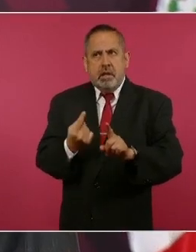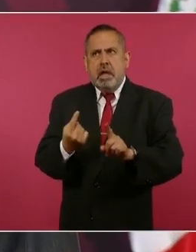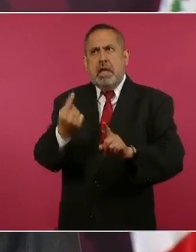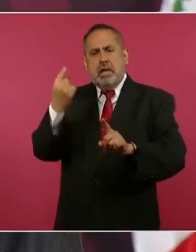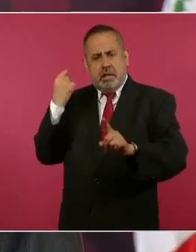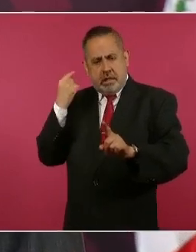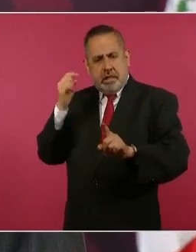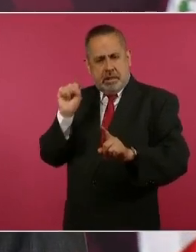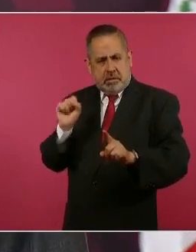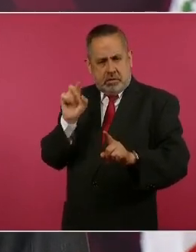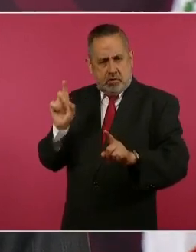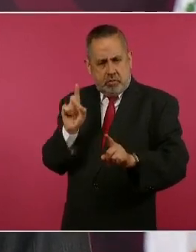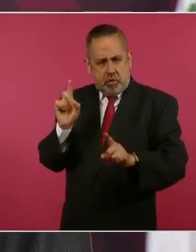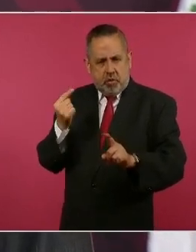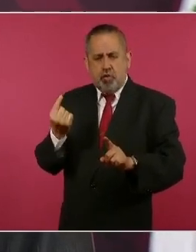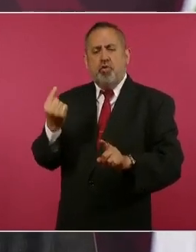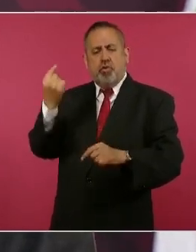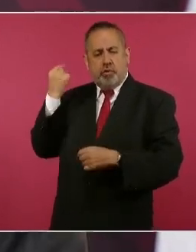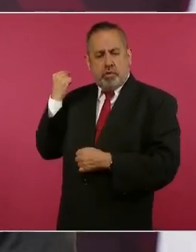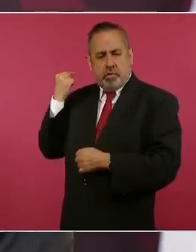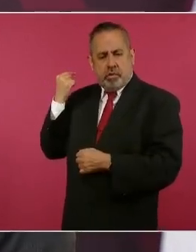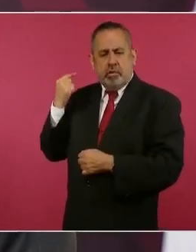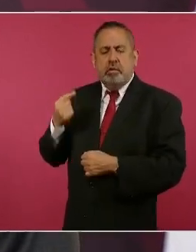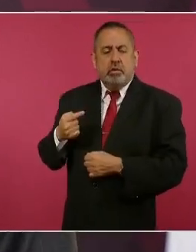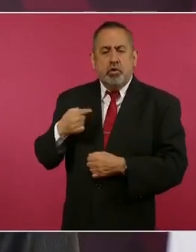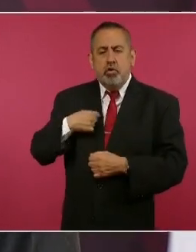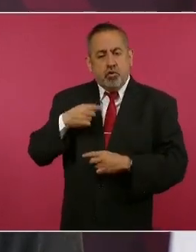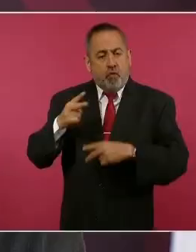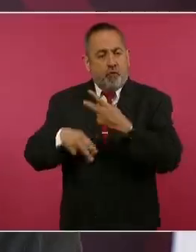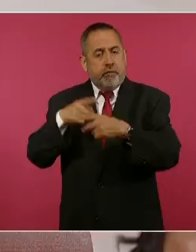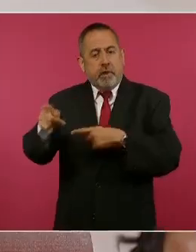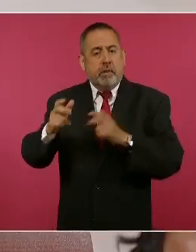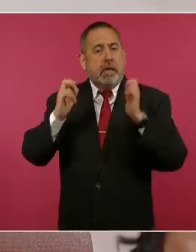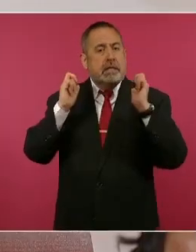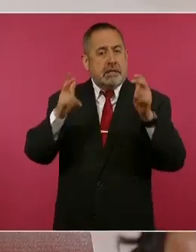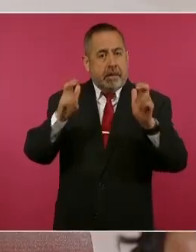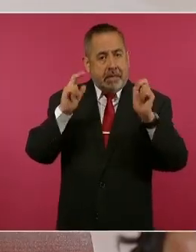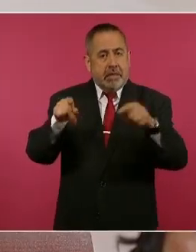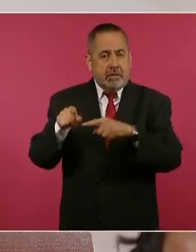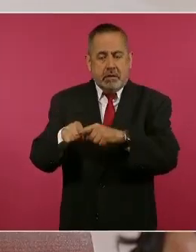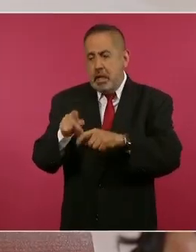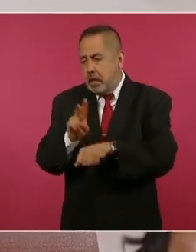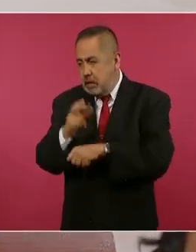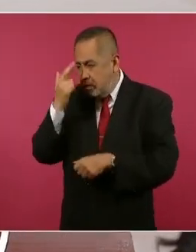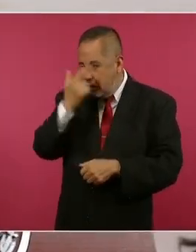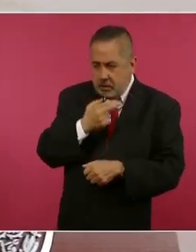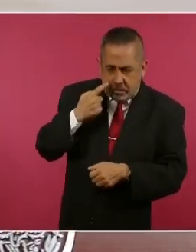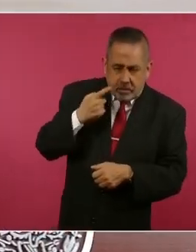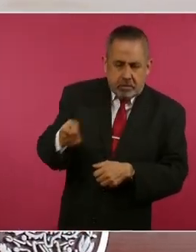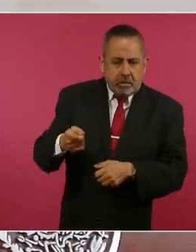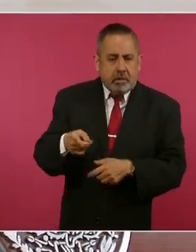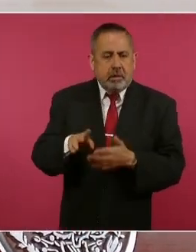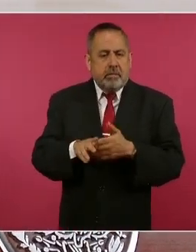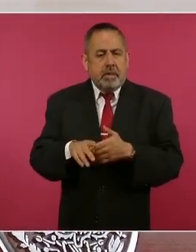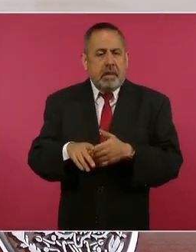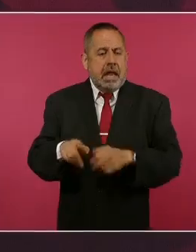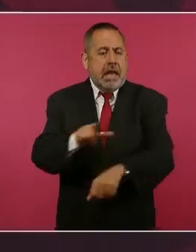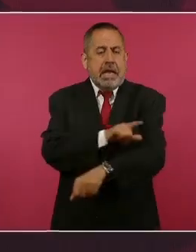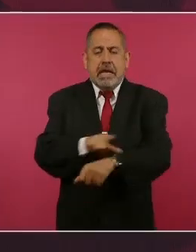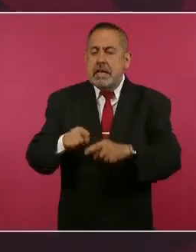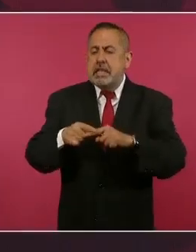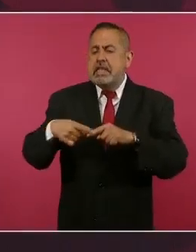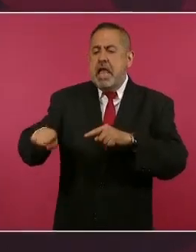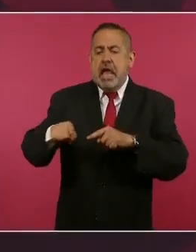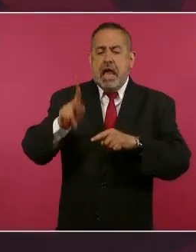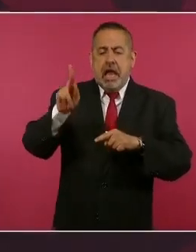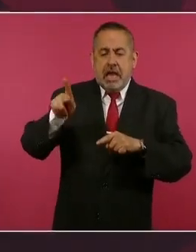de semana estuve en Chiapas supervisando la línea K, que